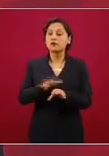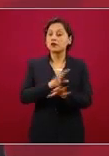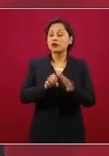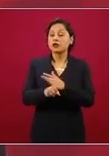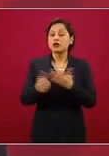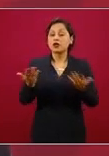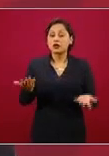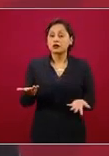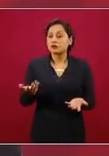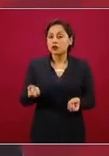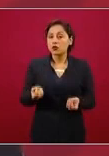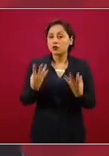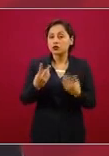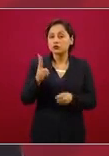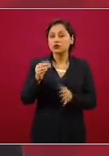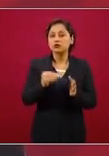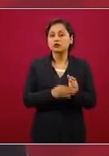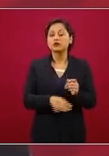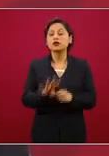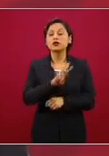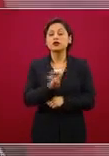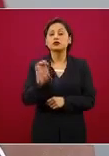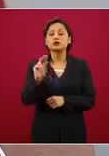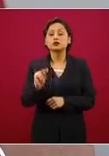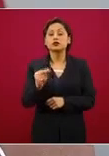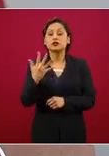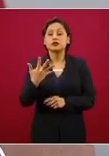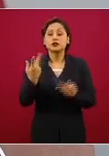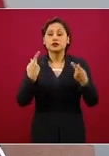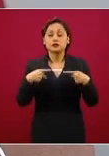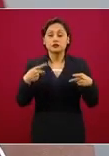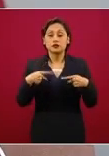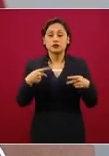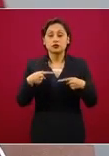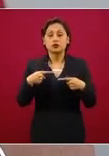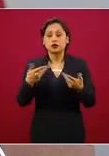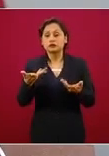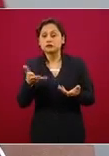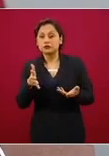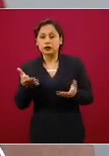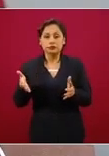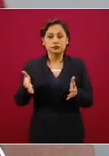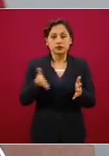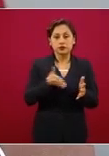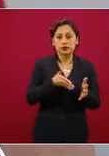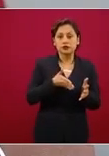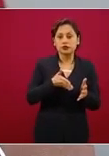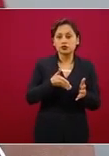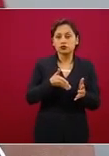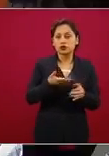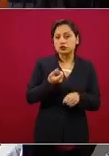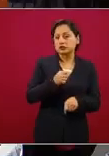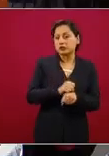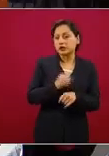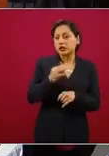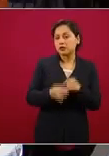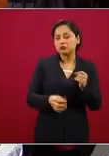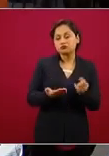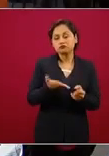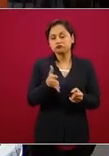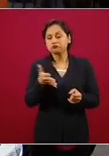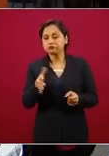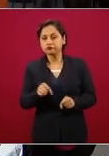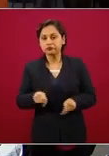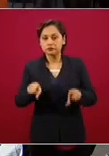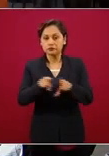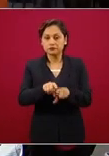luego 2.485 personas, que es un incremento semejante al que hemos tenido en particular en la última semana. Ya para